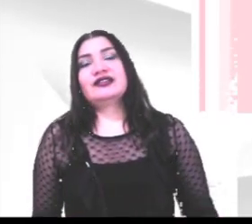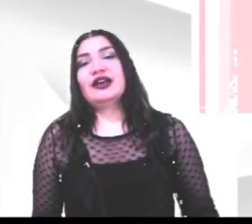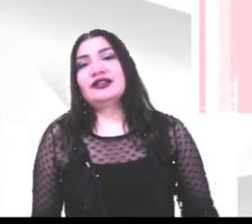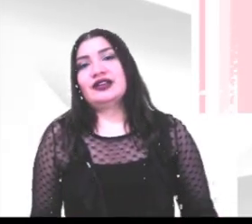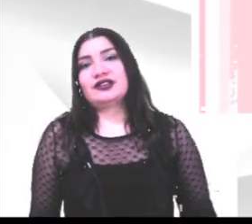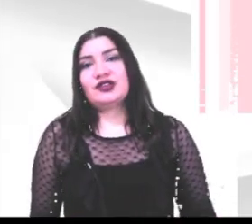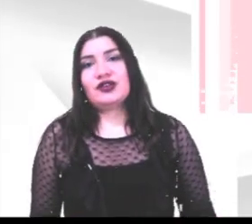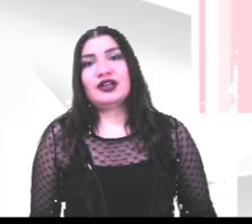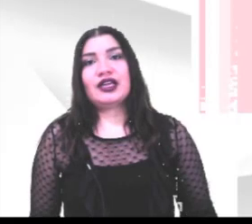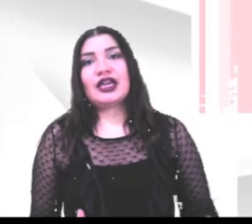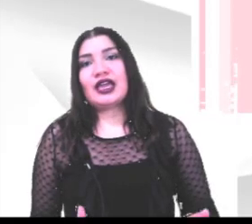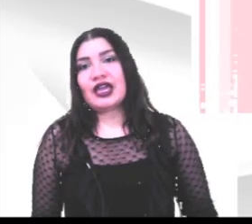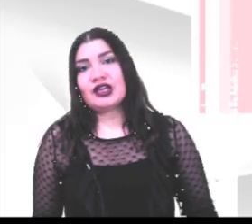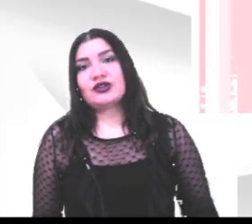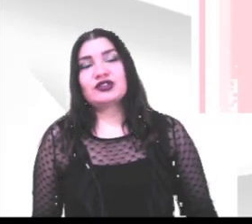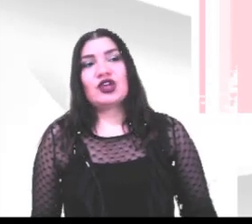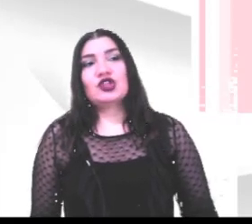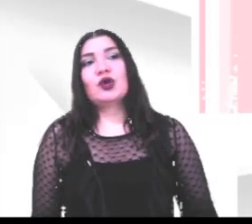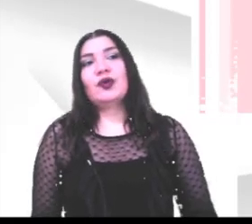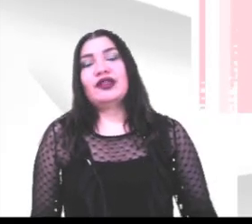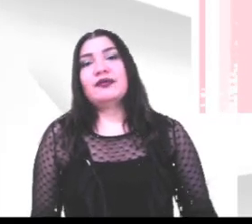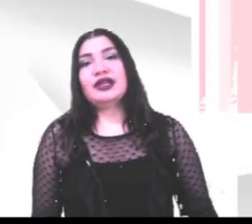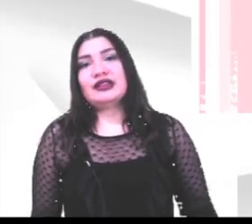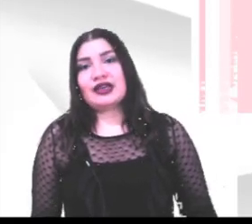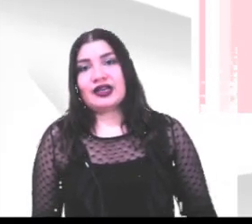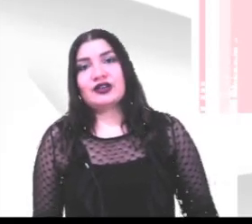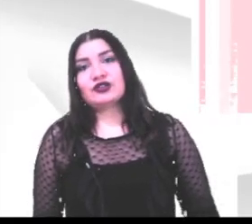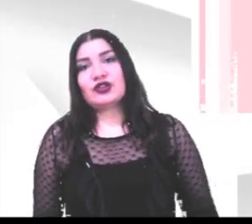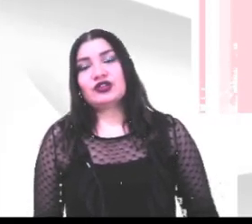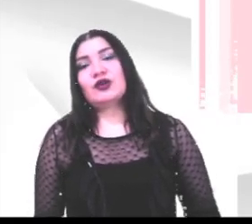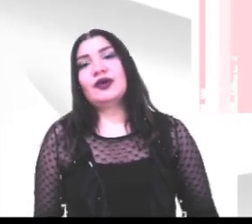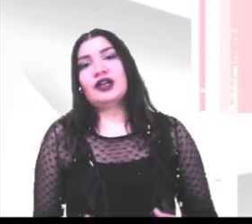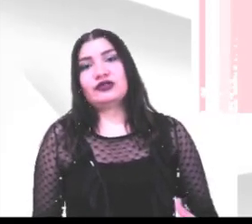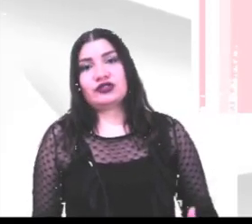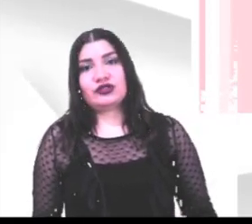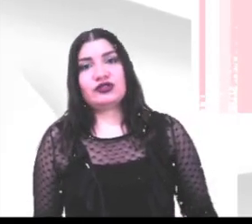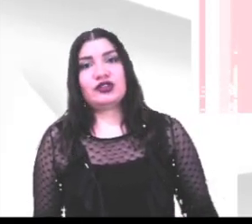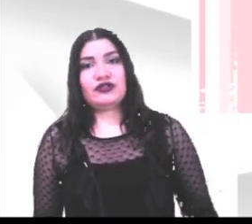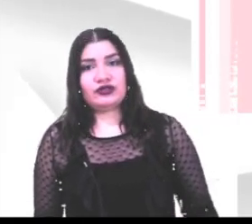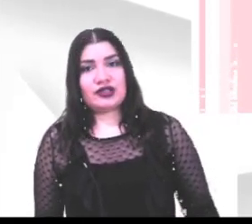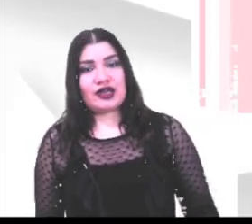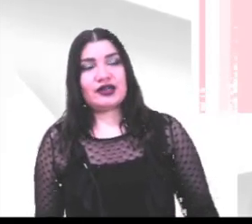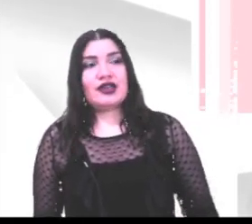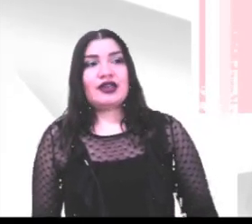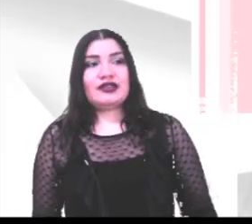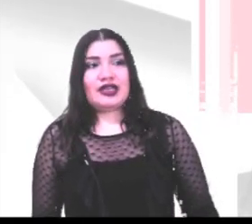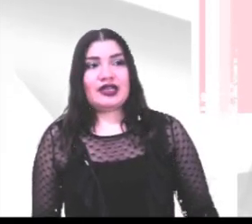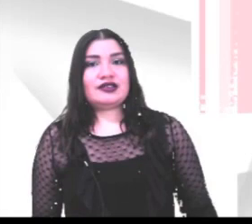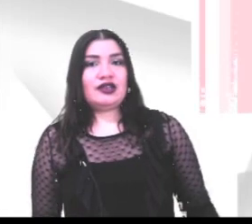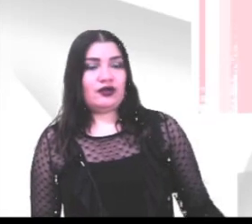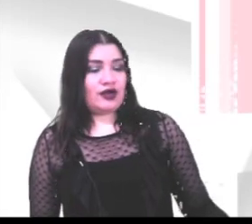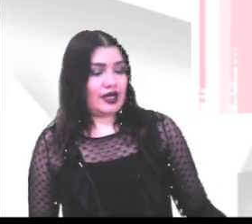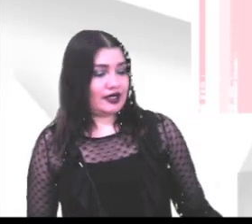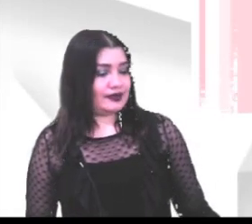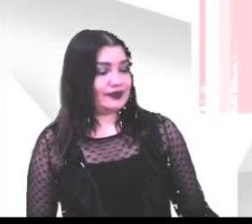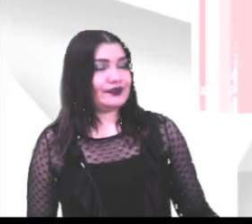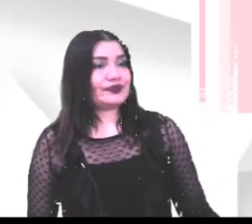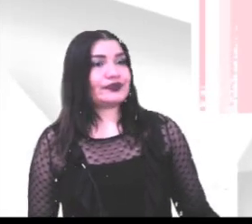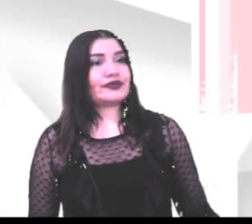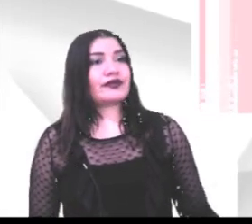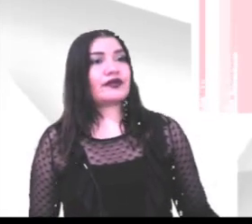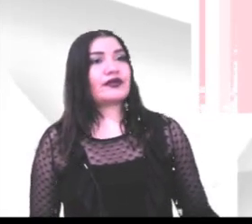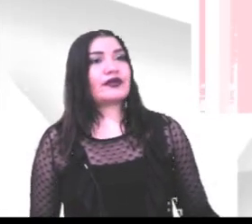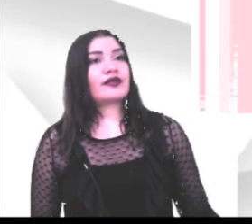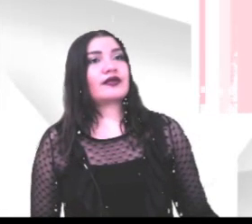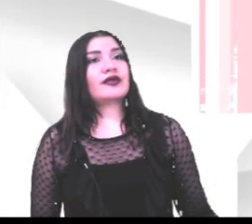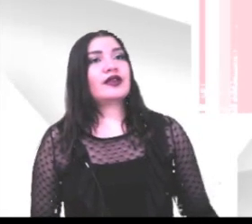diversas atracciones que ellos nos pueden brindar a nosotros para nosotros disfrutar de ese lugar